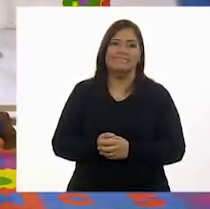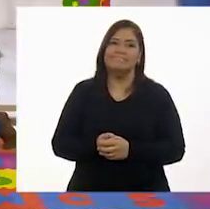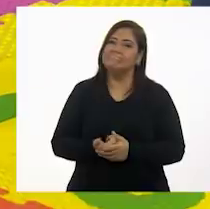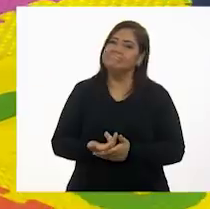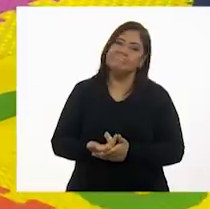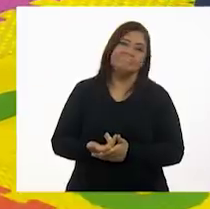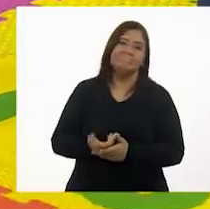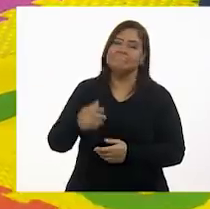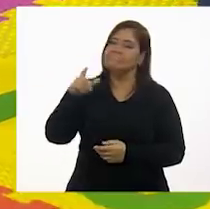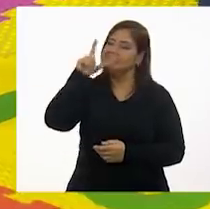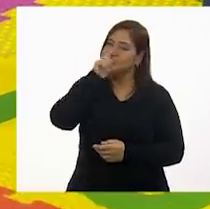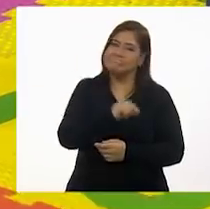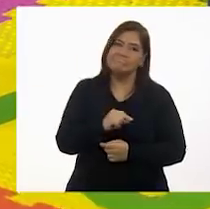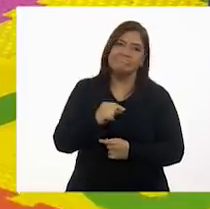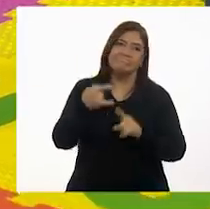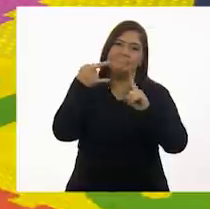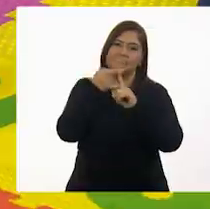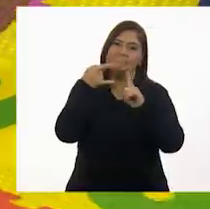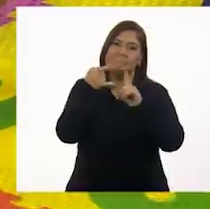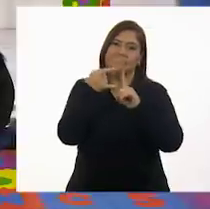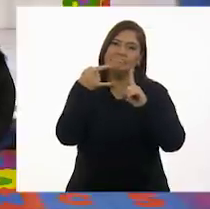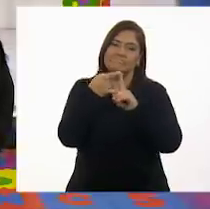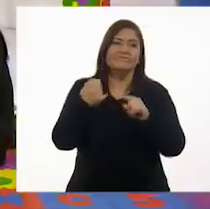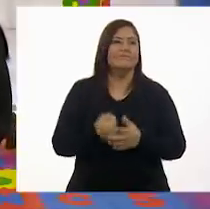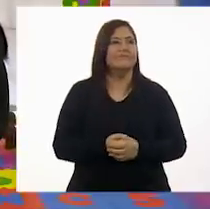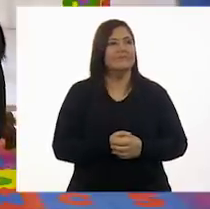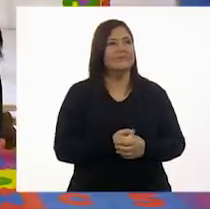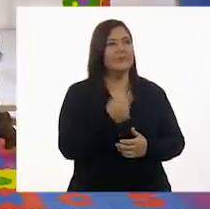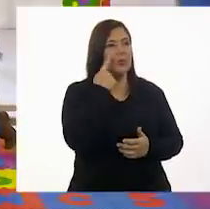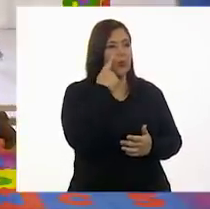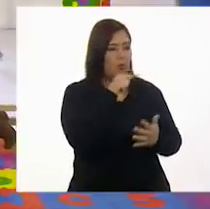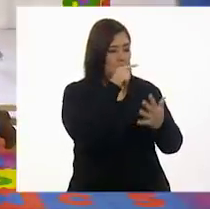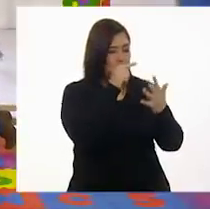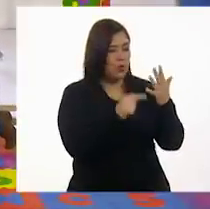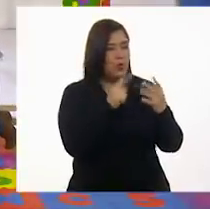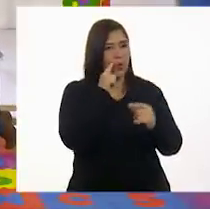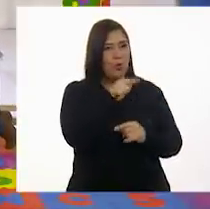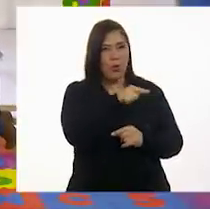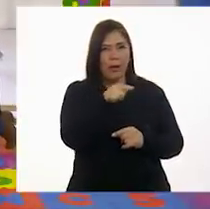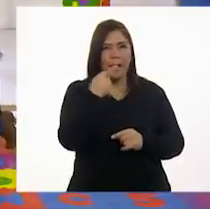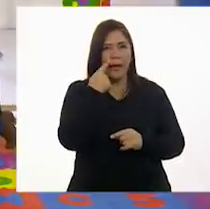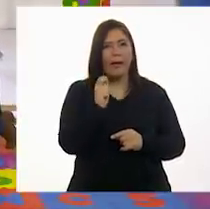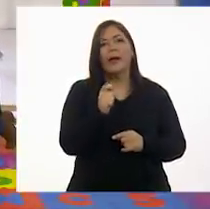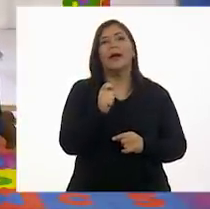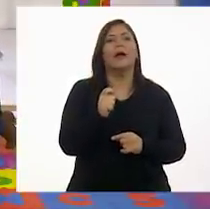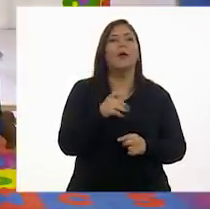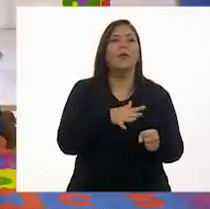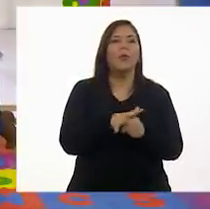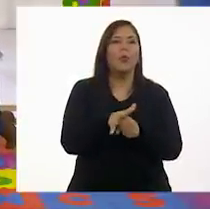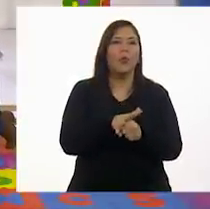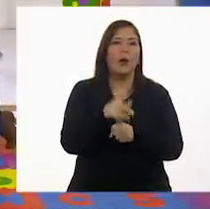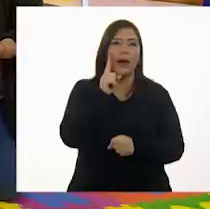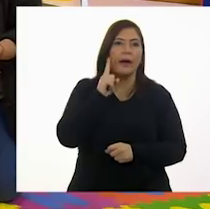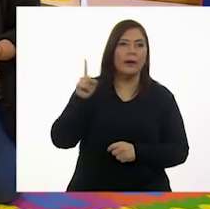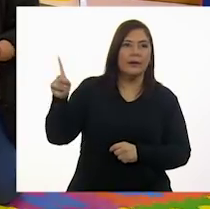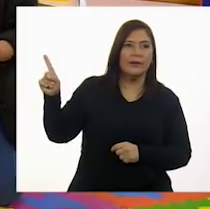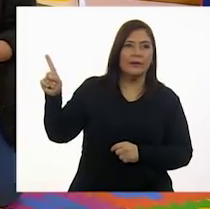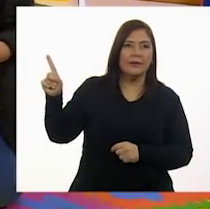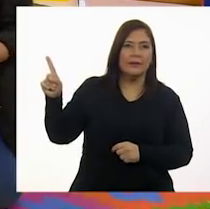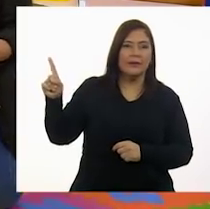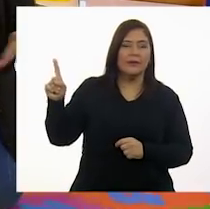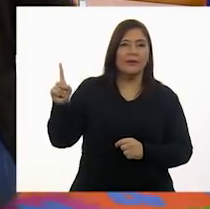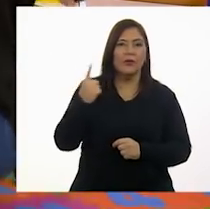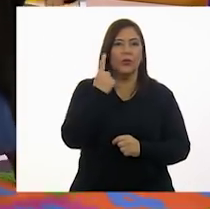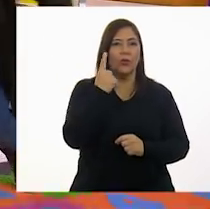Pues no, fue un círculo, fue un cuadrado. Un cuadrado. ¿Cuál de todos estos cuerpos geométricos es tiene un